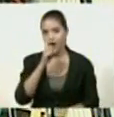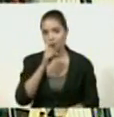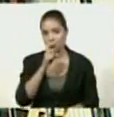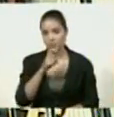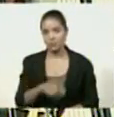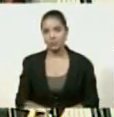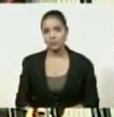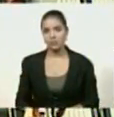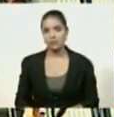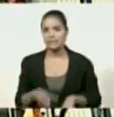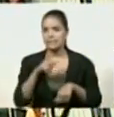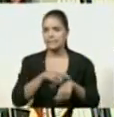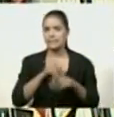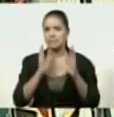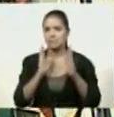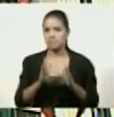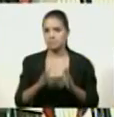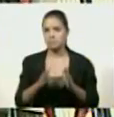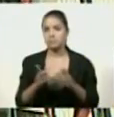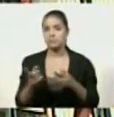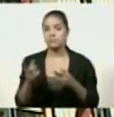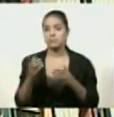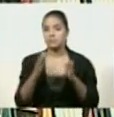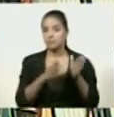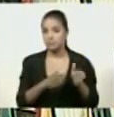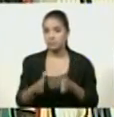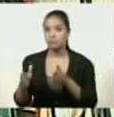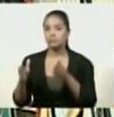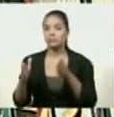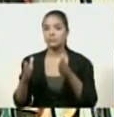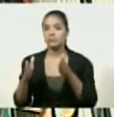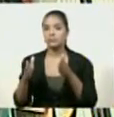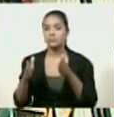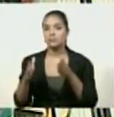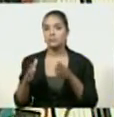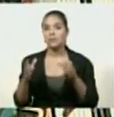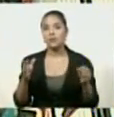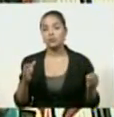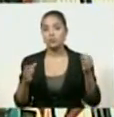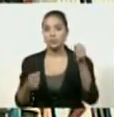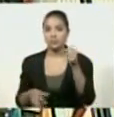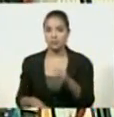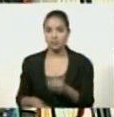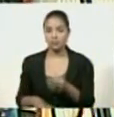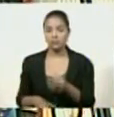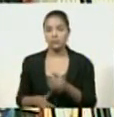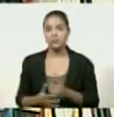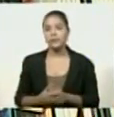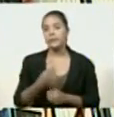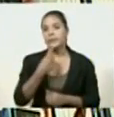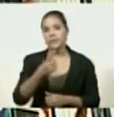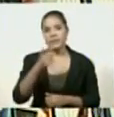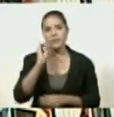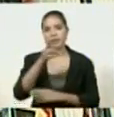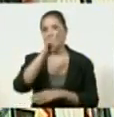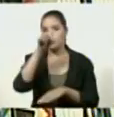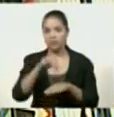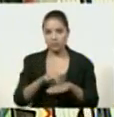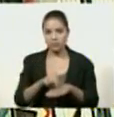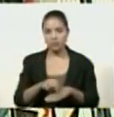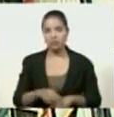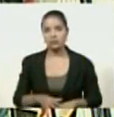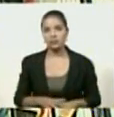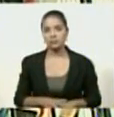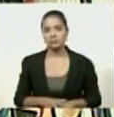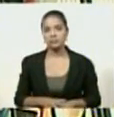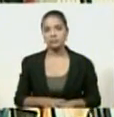Ese lapso precluyó y su designación, hecho por la Asamblea Nacional,